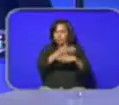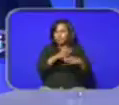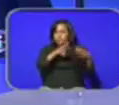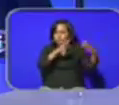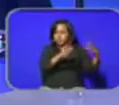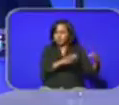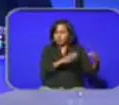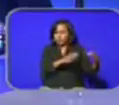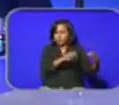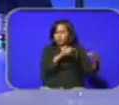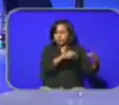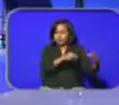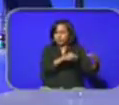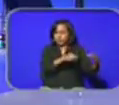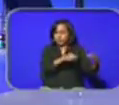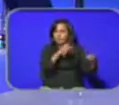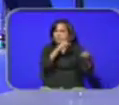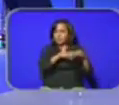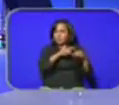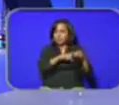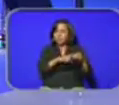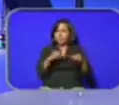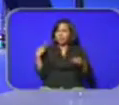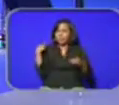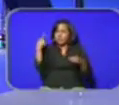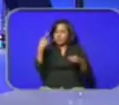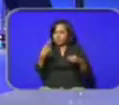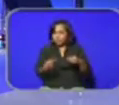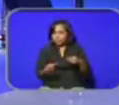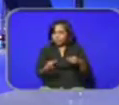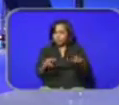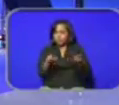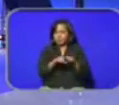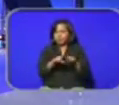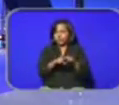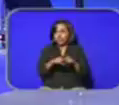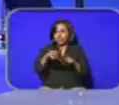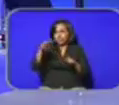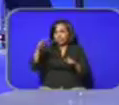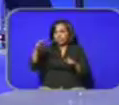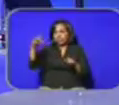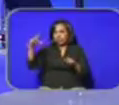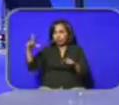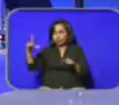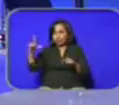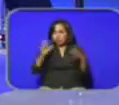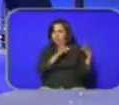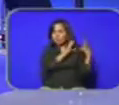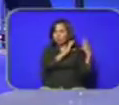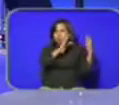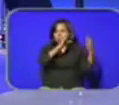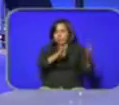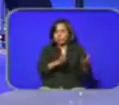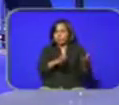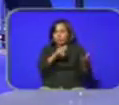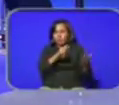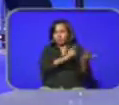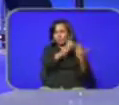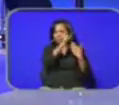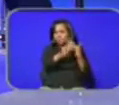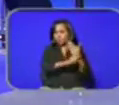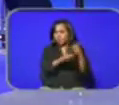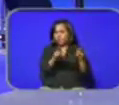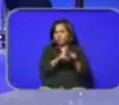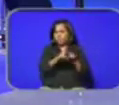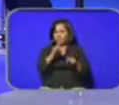honorable rector de la Universidad Tecnológica, donde está María Lourdes, que es coordinadora de este proyecto, donde está el secretario